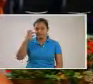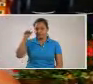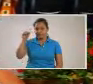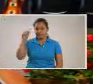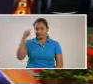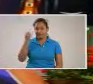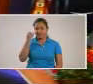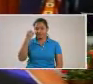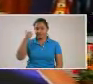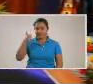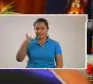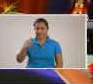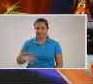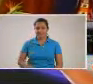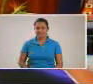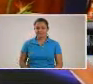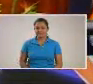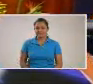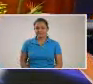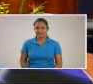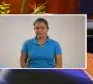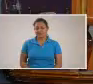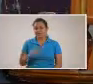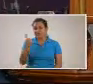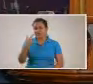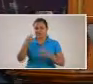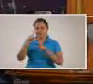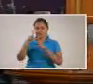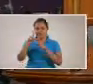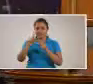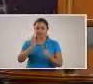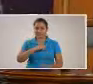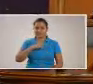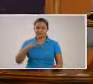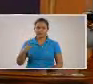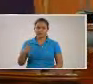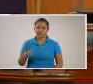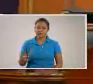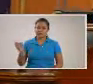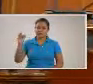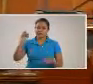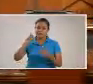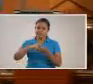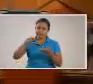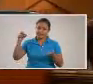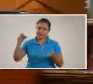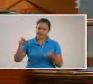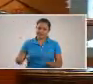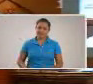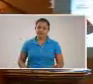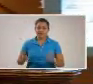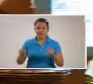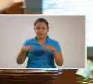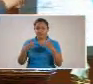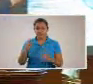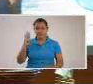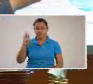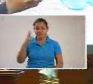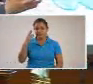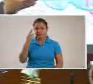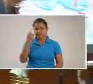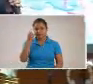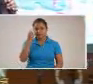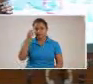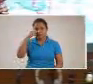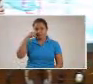India, la C es de China y la S es de Sudáfrica. Entonces, BRICS. Pero